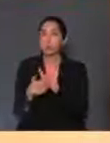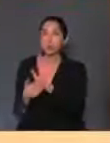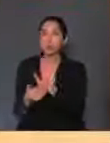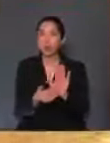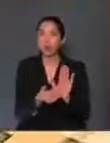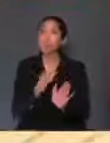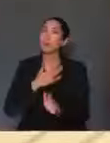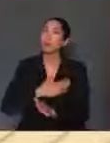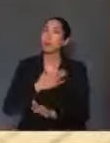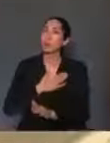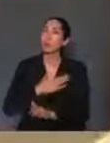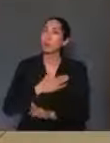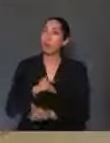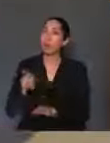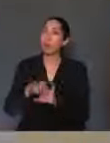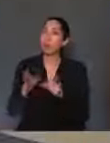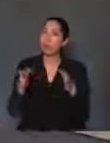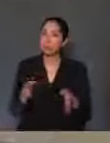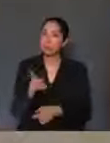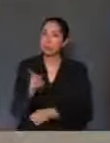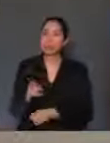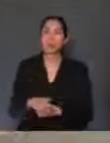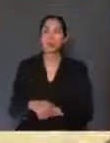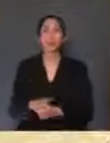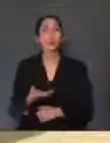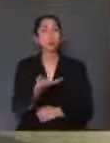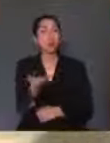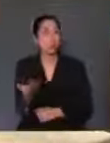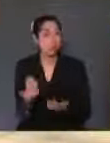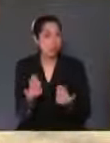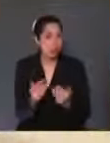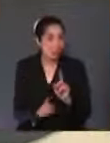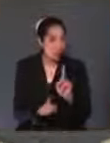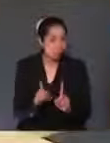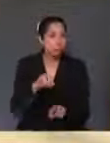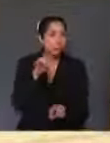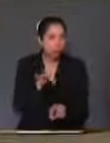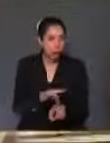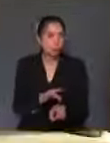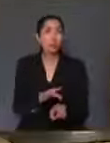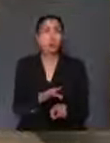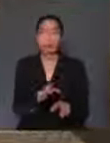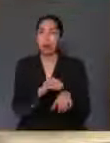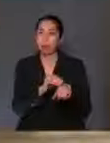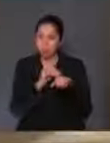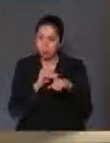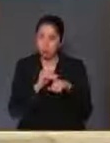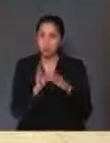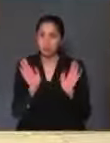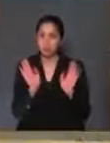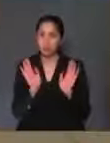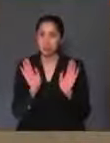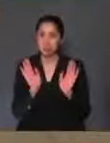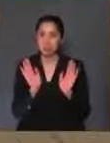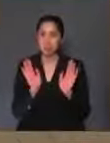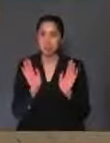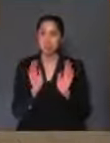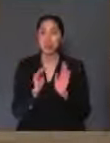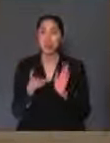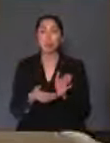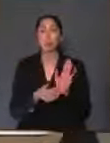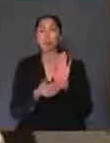Le faltaba la aperitiva. Lo que ustedes necesiten, ustedes saben que... Llamen nomás, nosotros aquí vamos a estar mostrándole todo